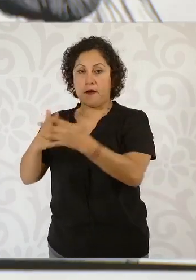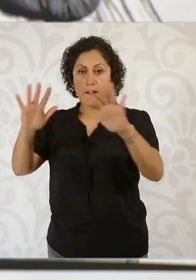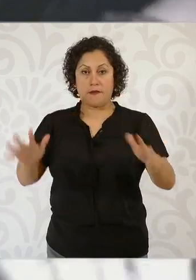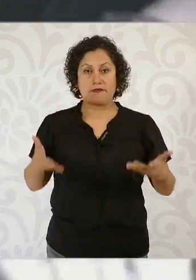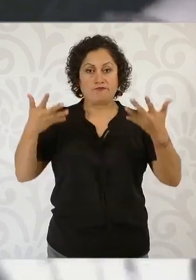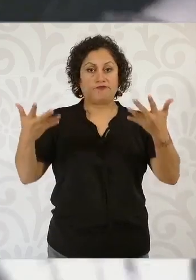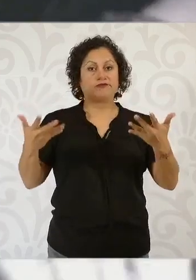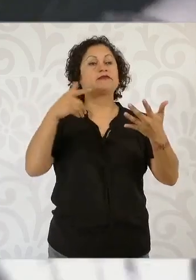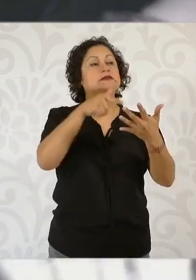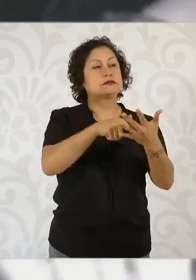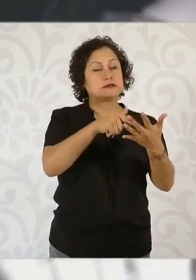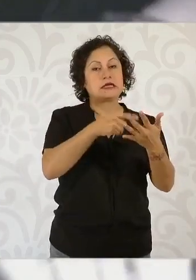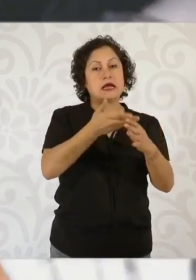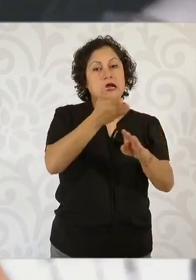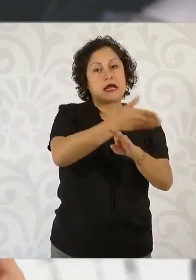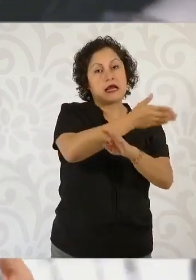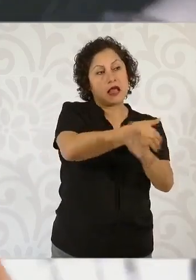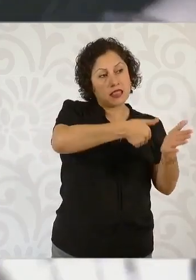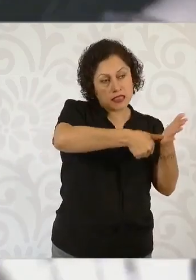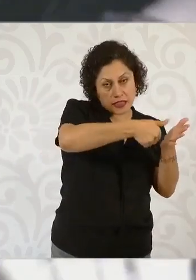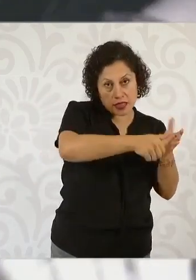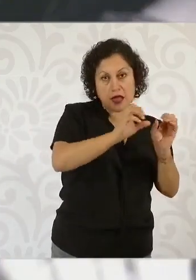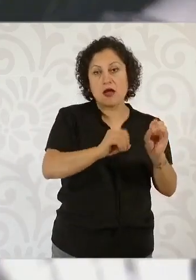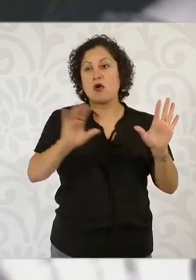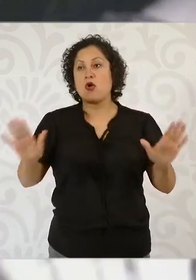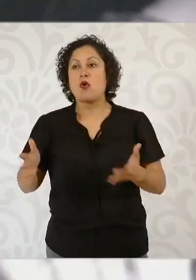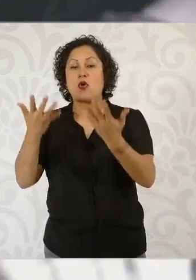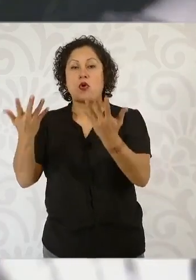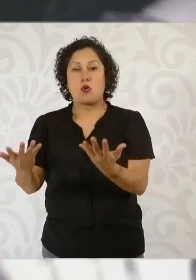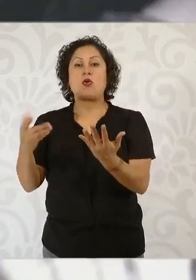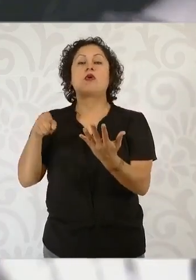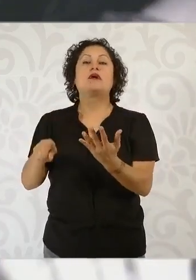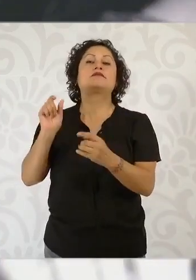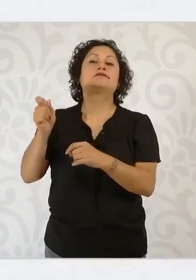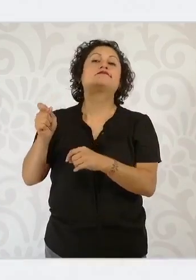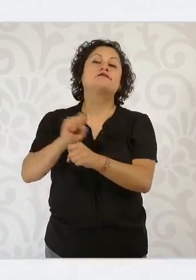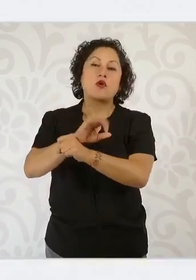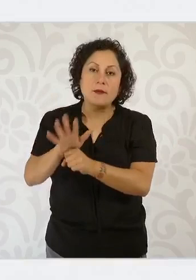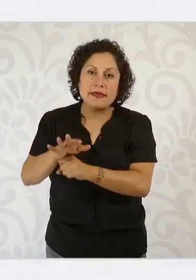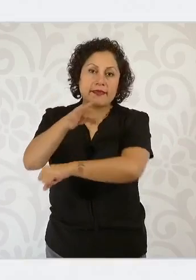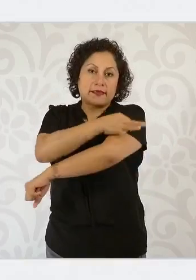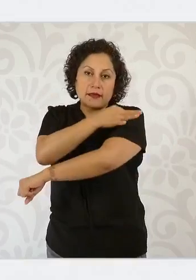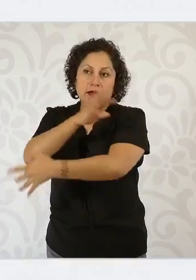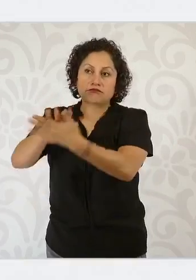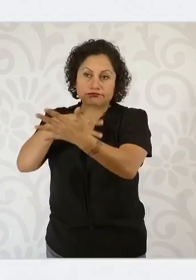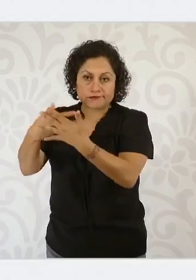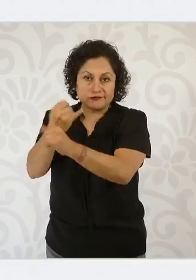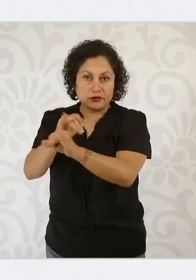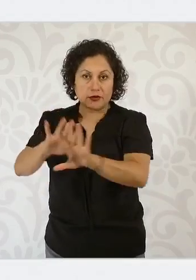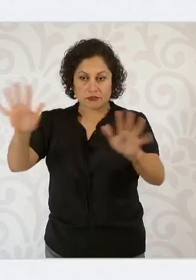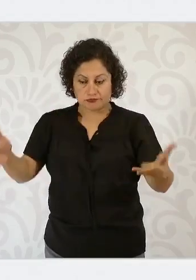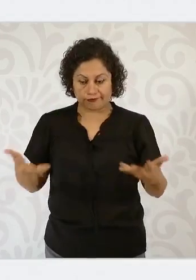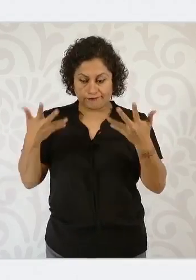las personas de registro civil, de otras bases de datos, fueron identificadas